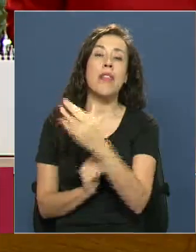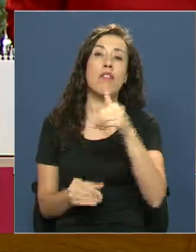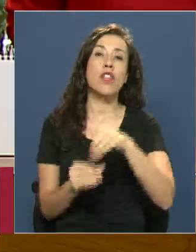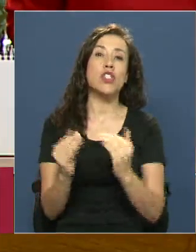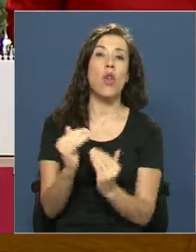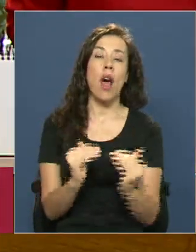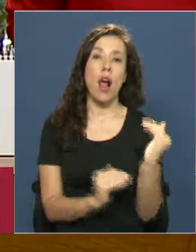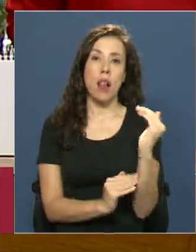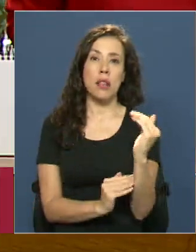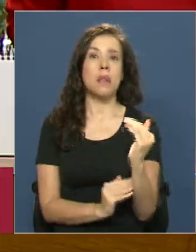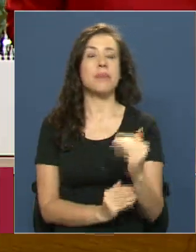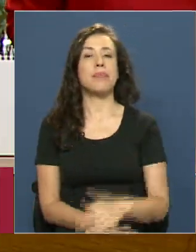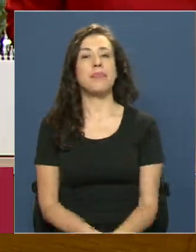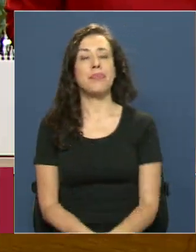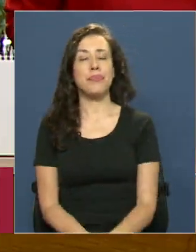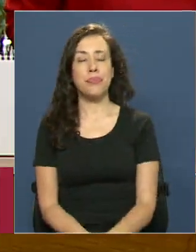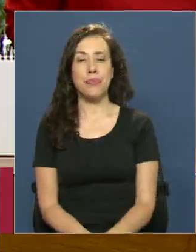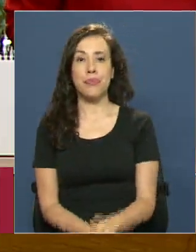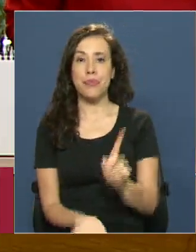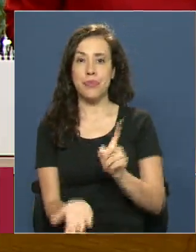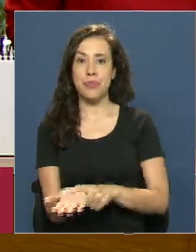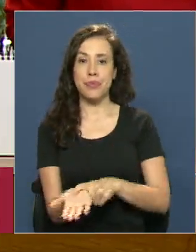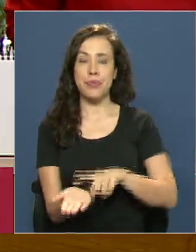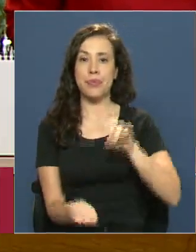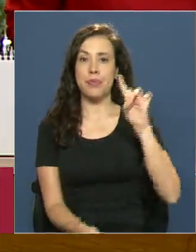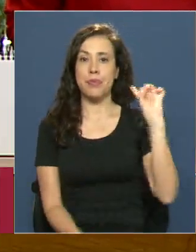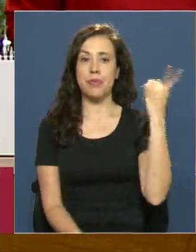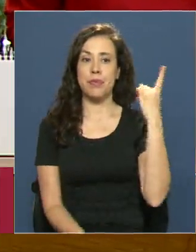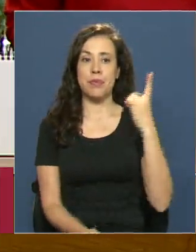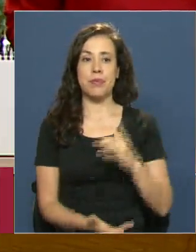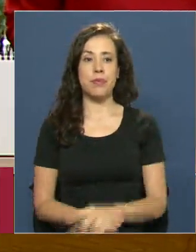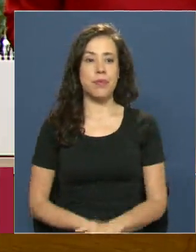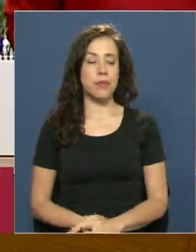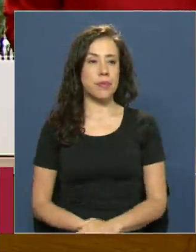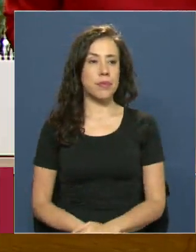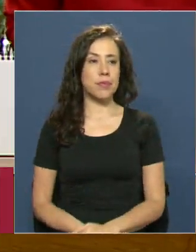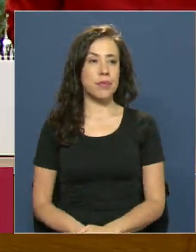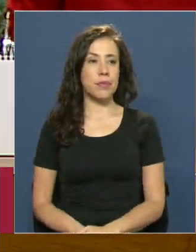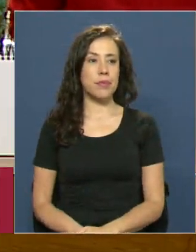calificado. En votación general.